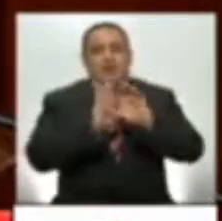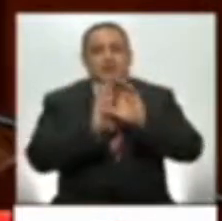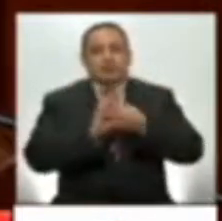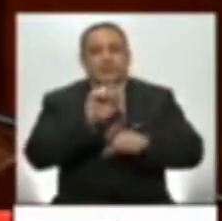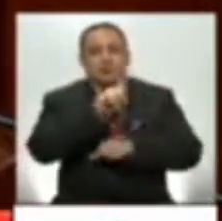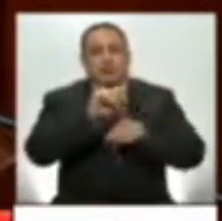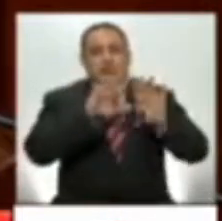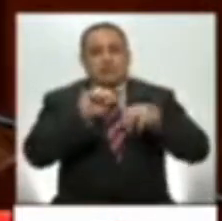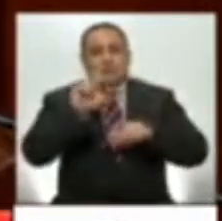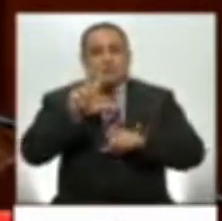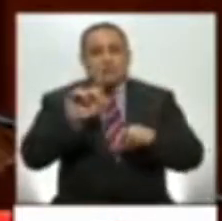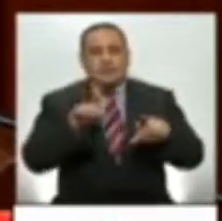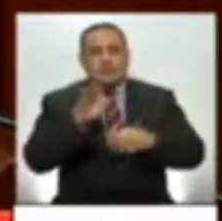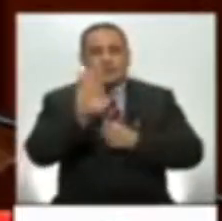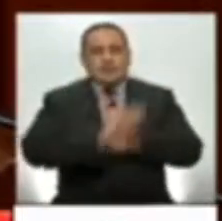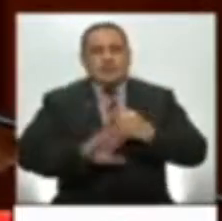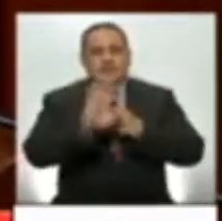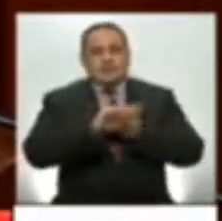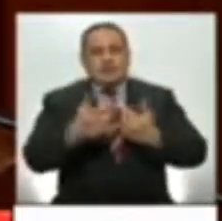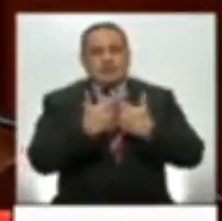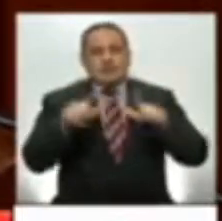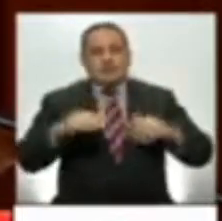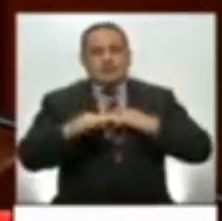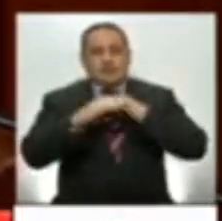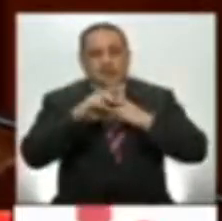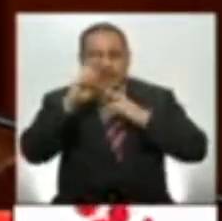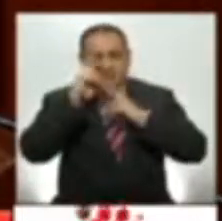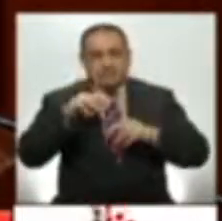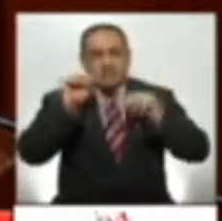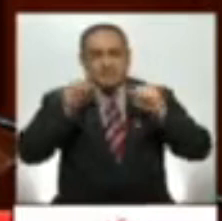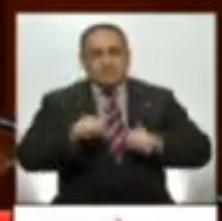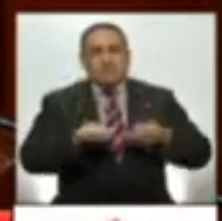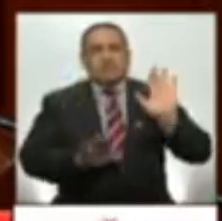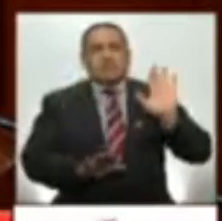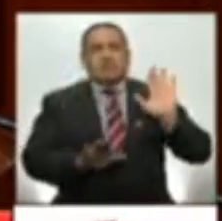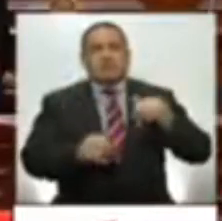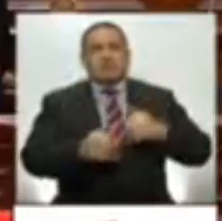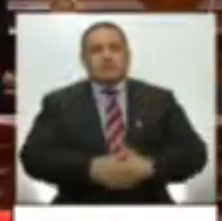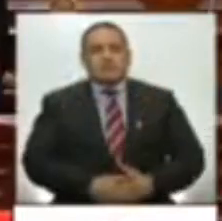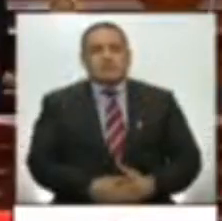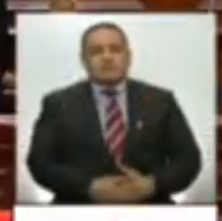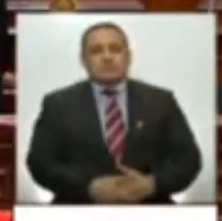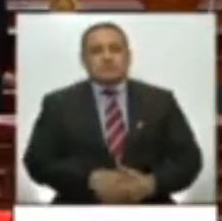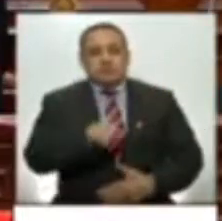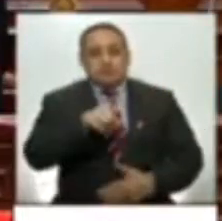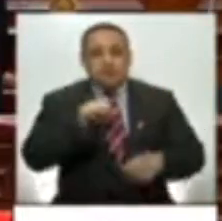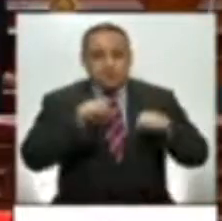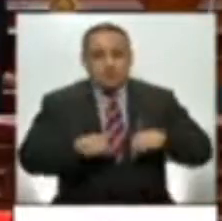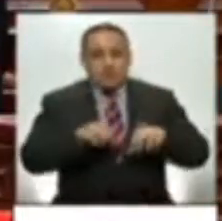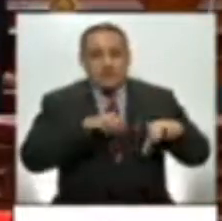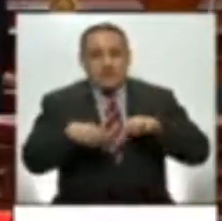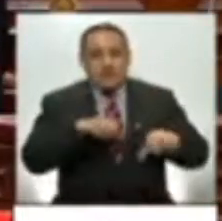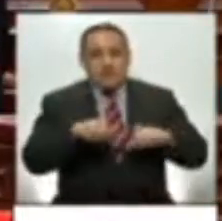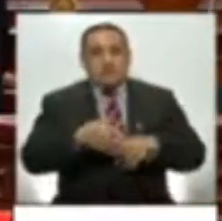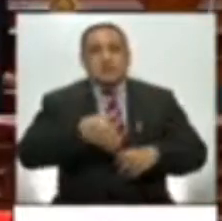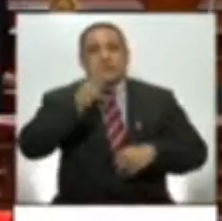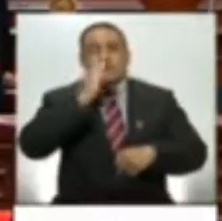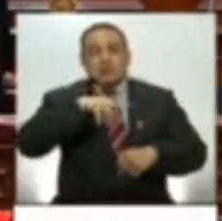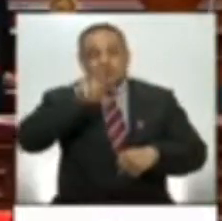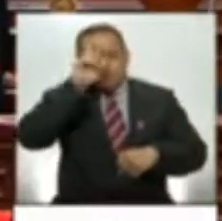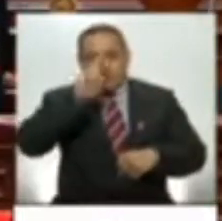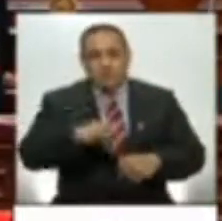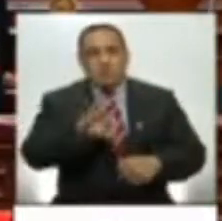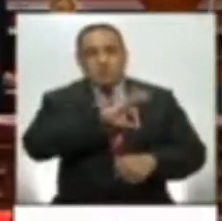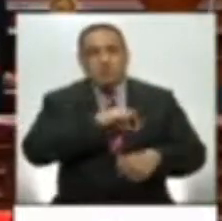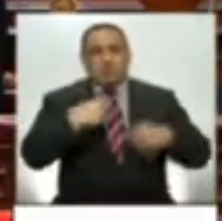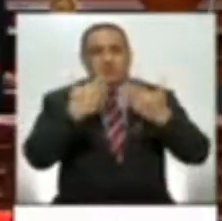del 93, en defensa de la libertad y la democracia, sí, prometo. Si así lo hace, que Dios y la patria